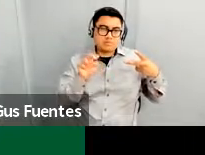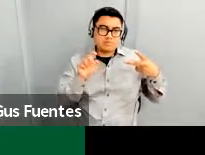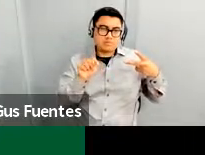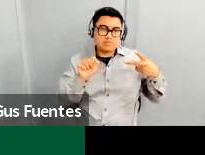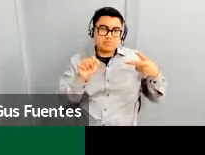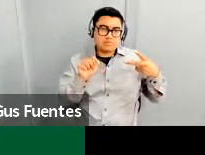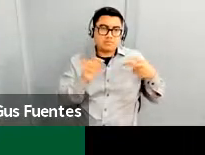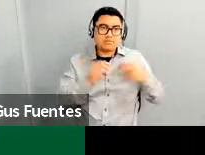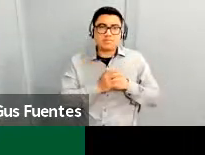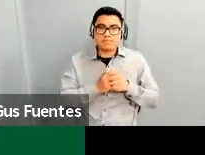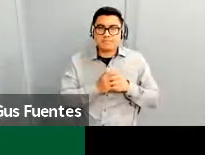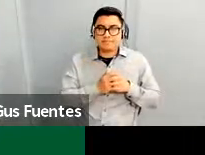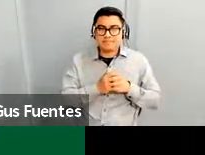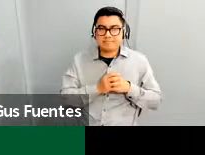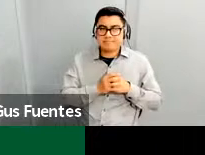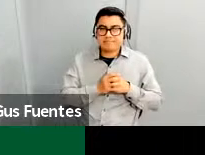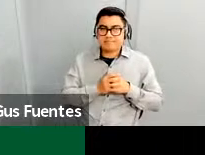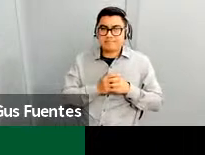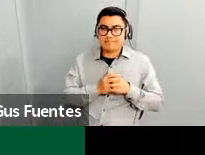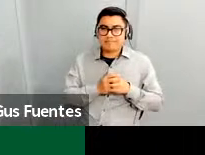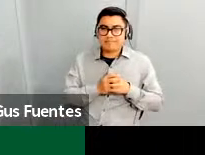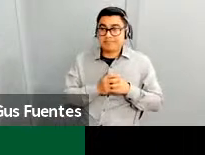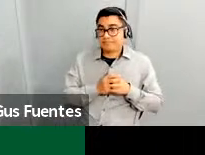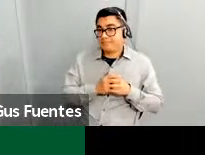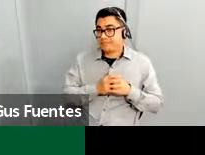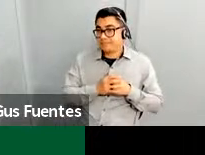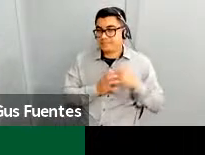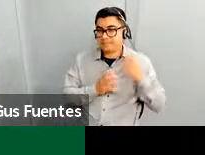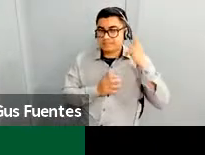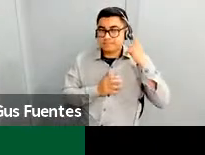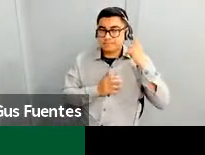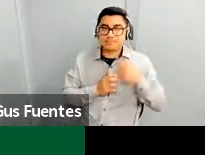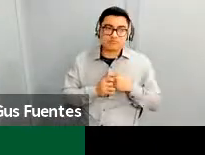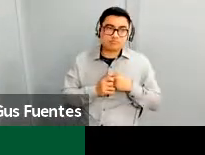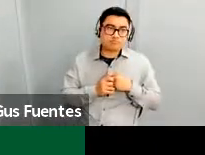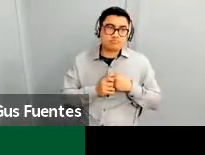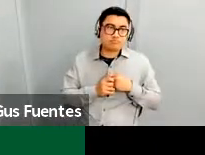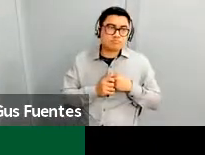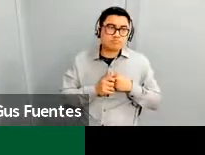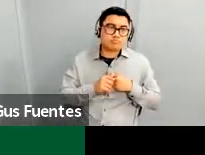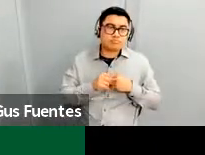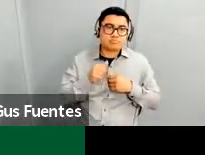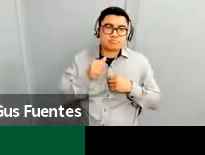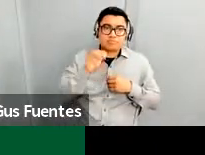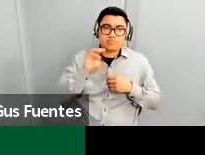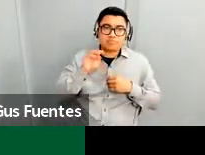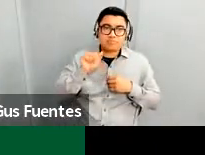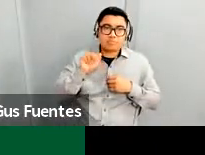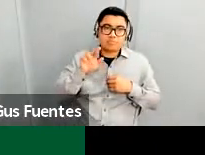strategicplan@uusd.net y la de arriba es townhallquestions